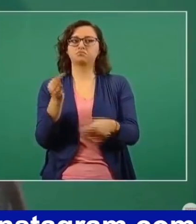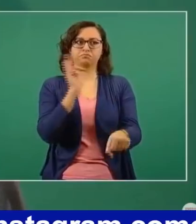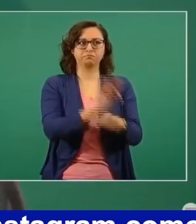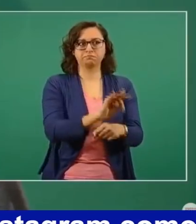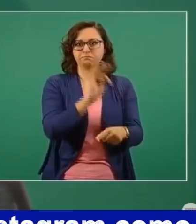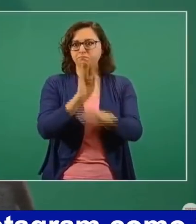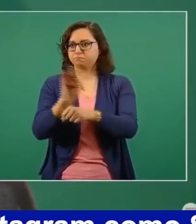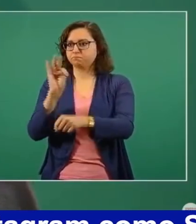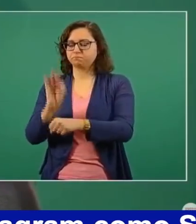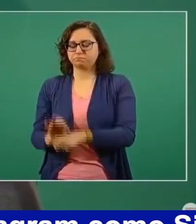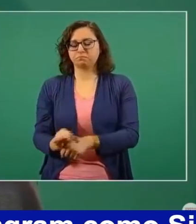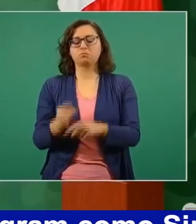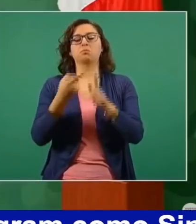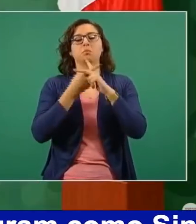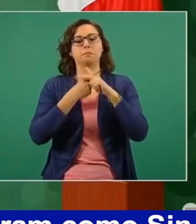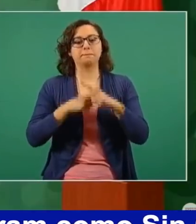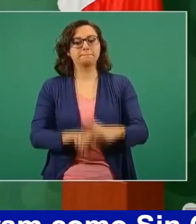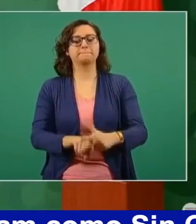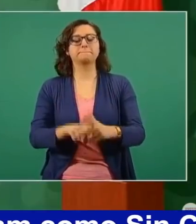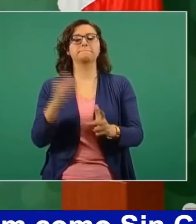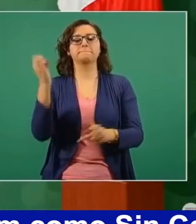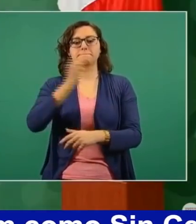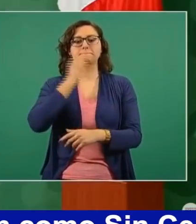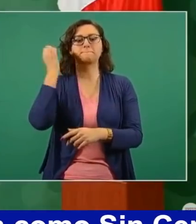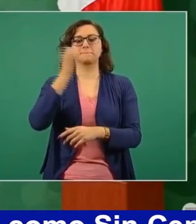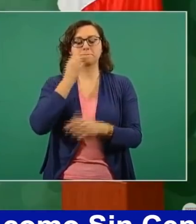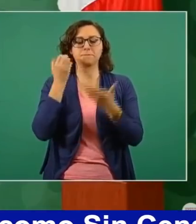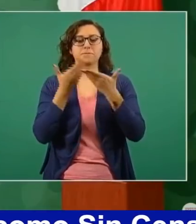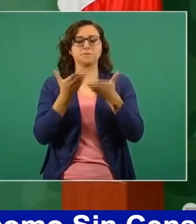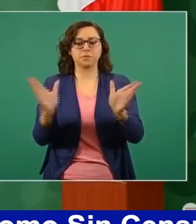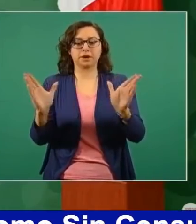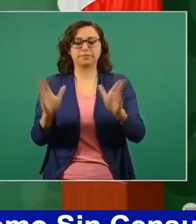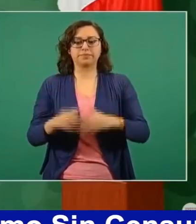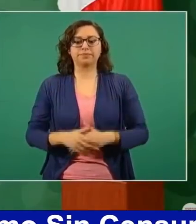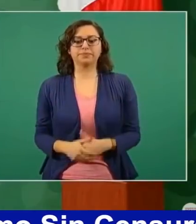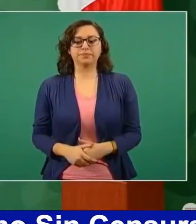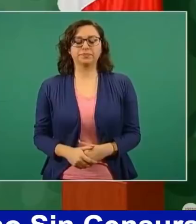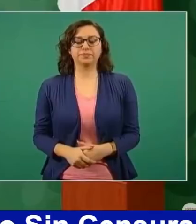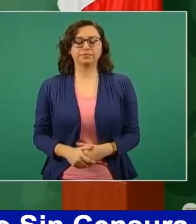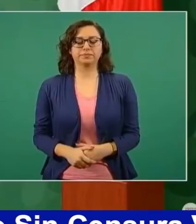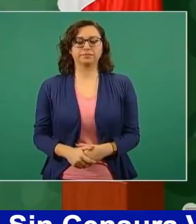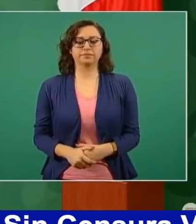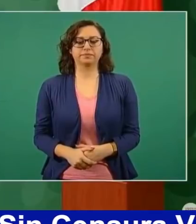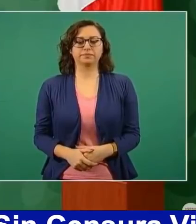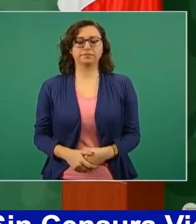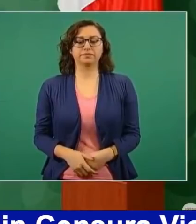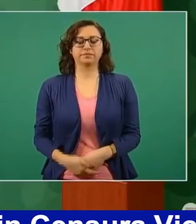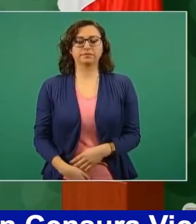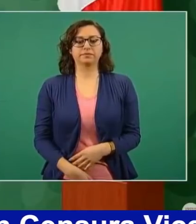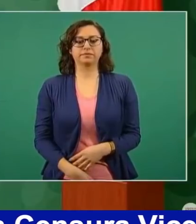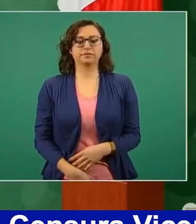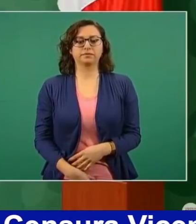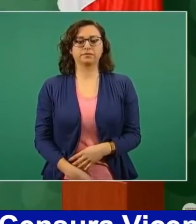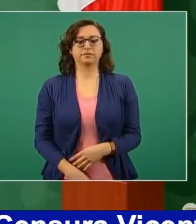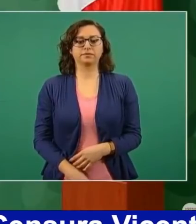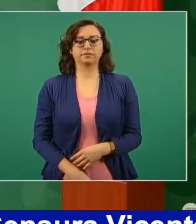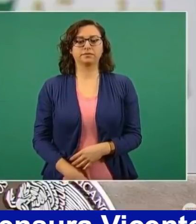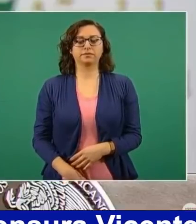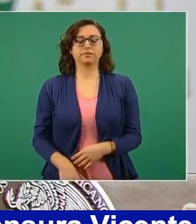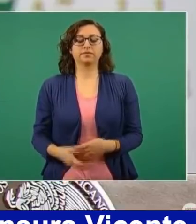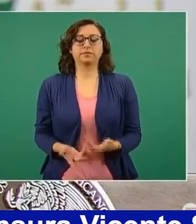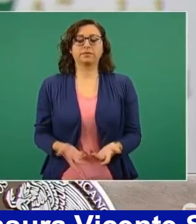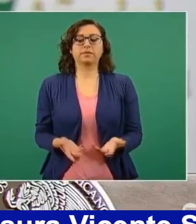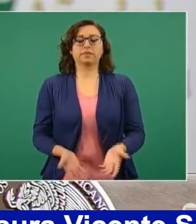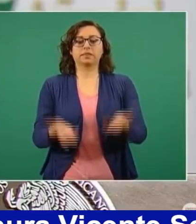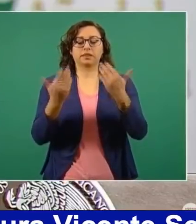las personas al ambiente educativo y abrir las escuelas. Finalmente vamos a dar un repaso